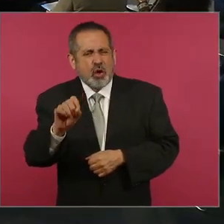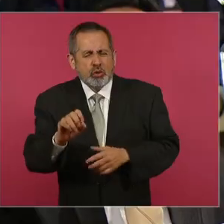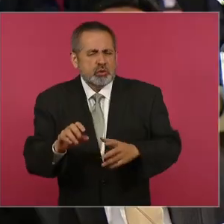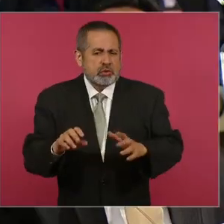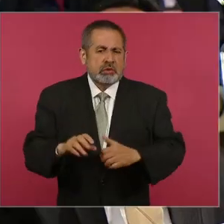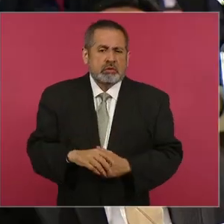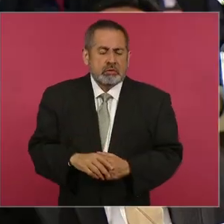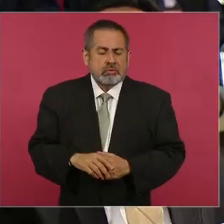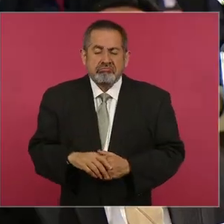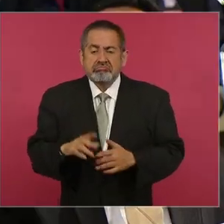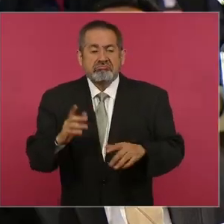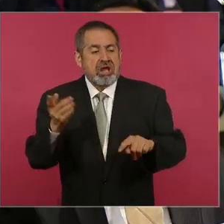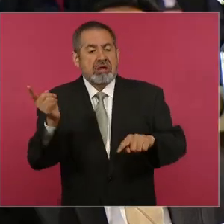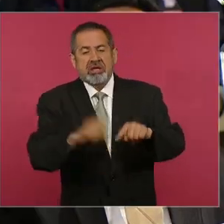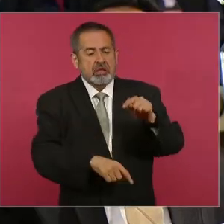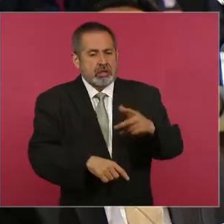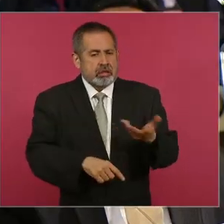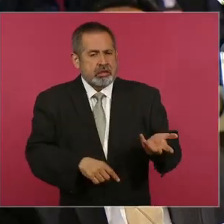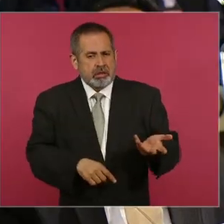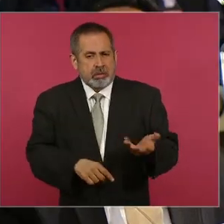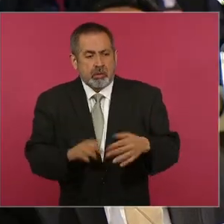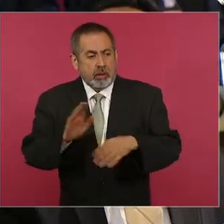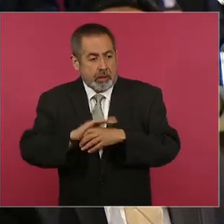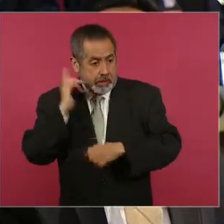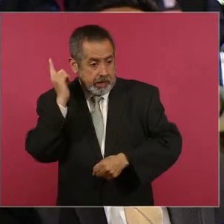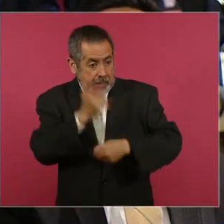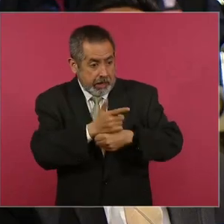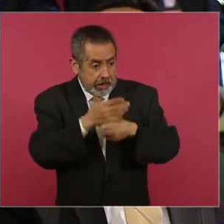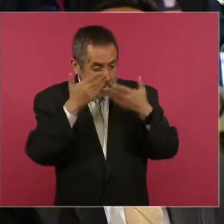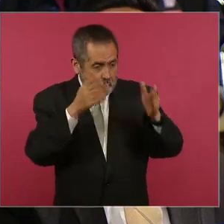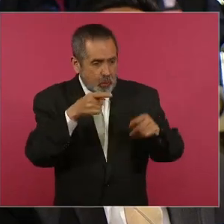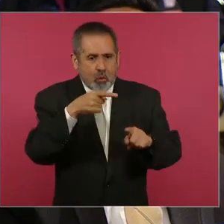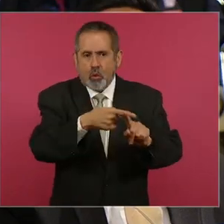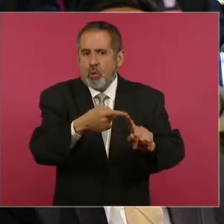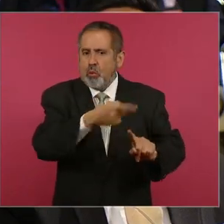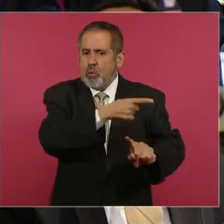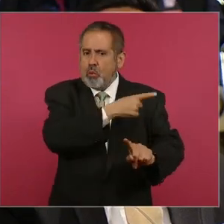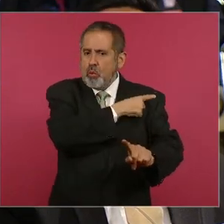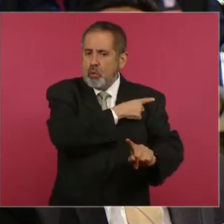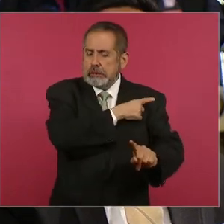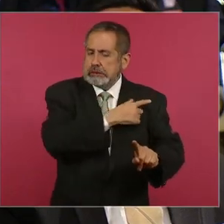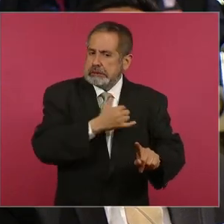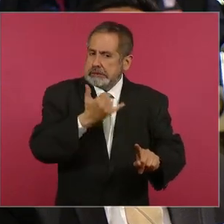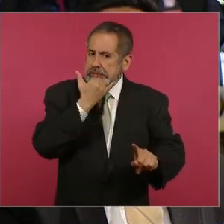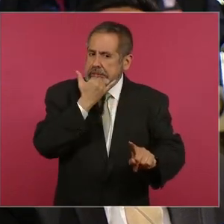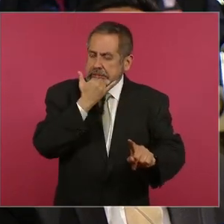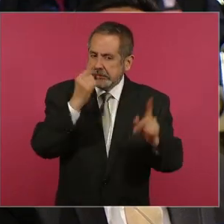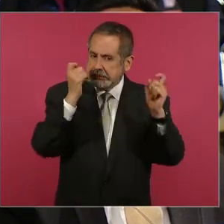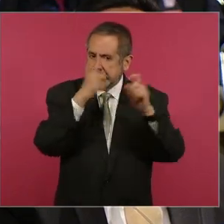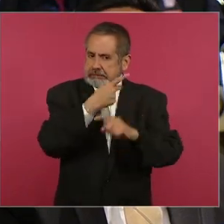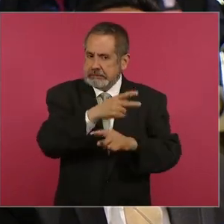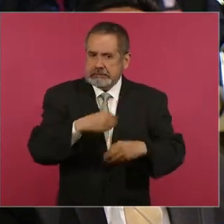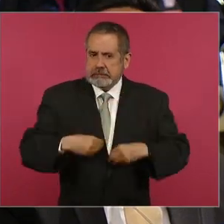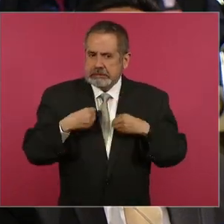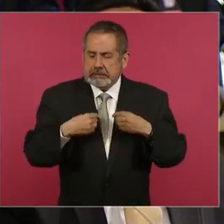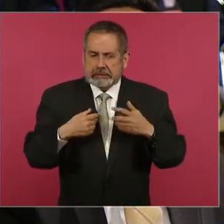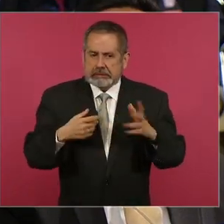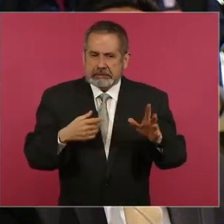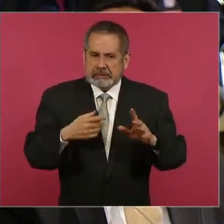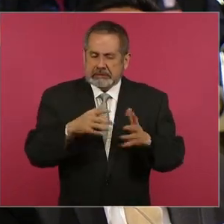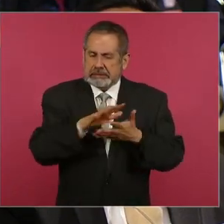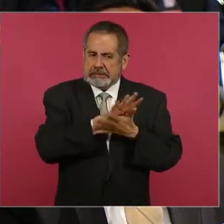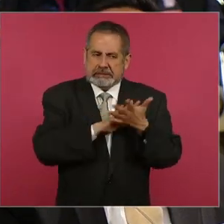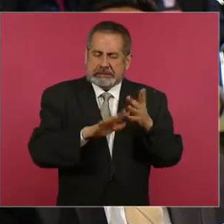fue bajado porque se quedó al descubierto su pasado un poquito complicado y muy